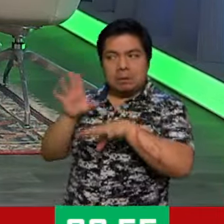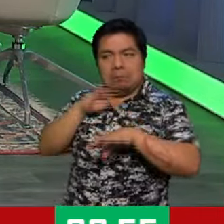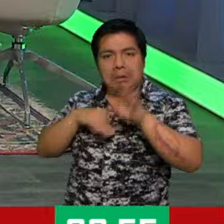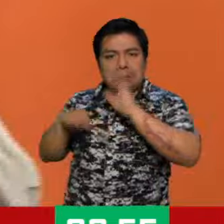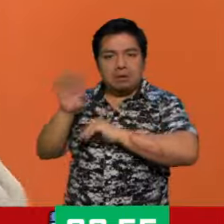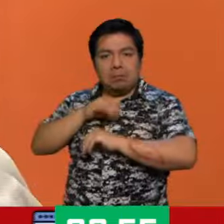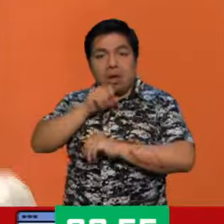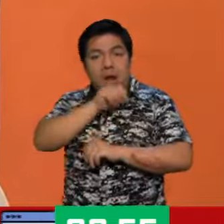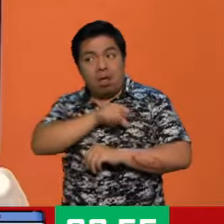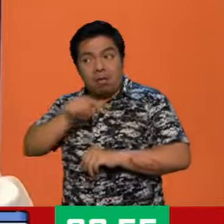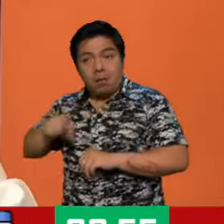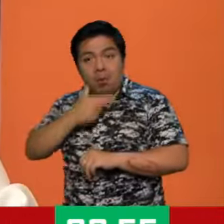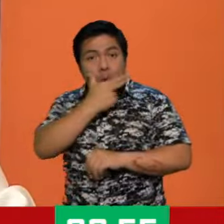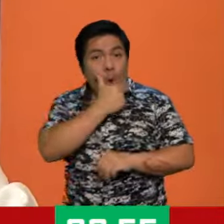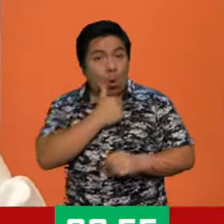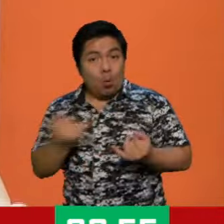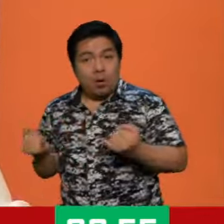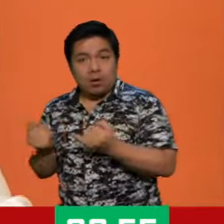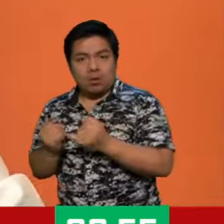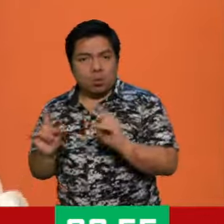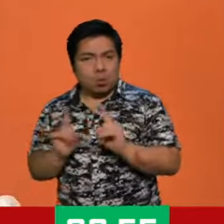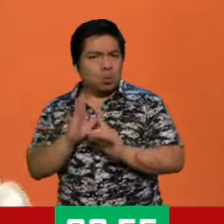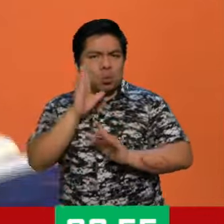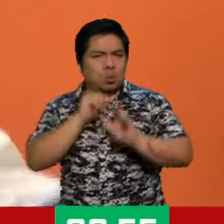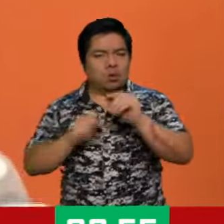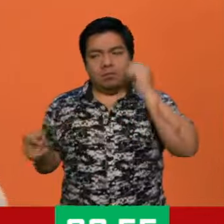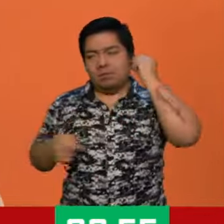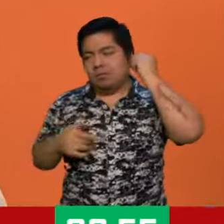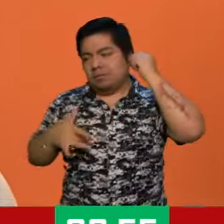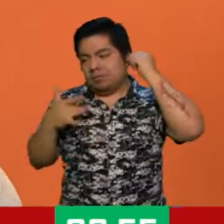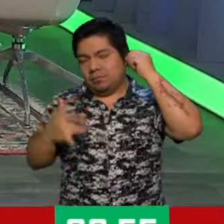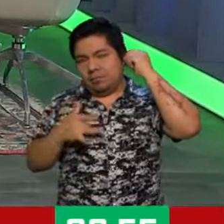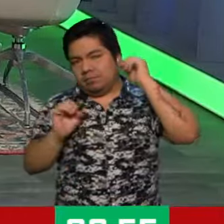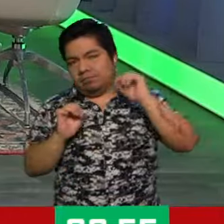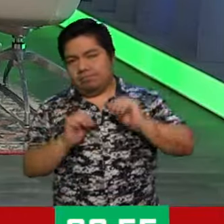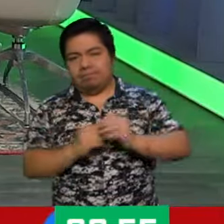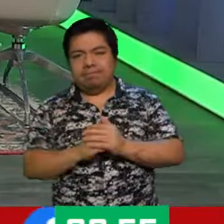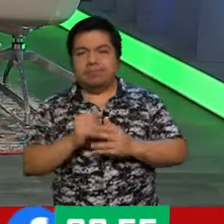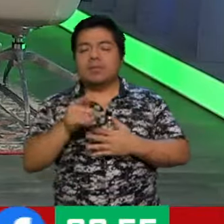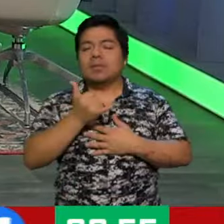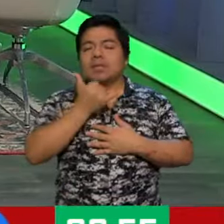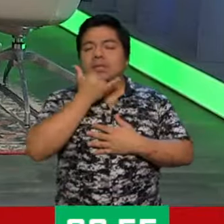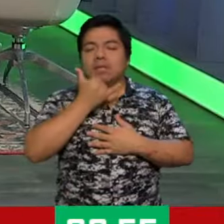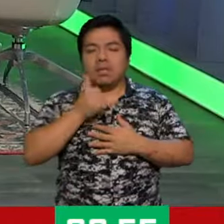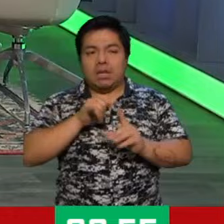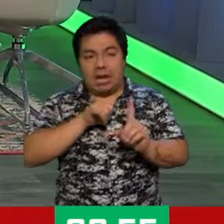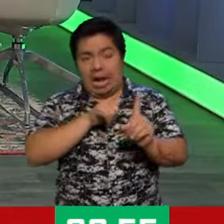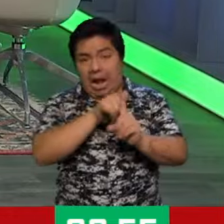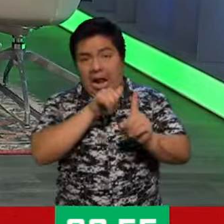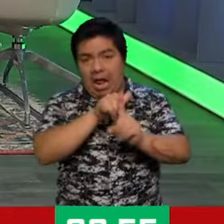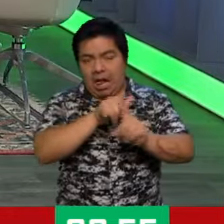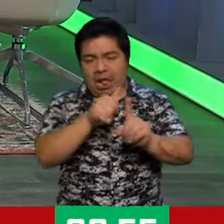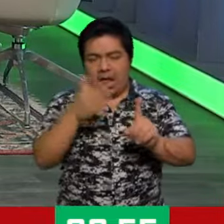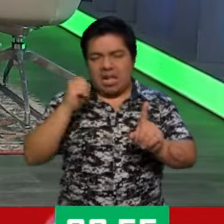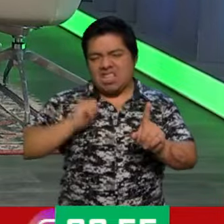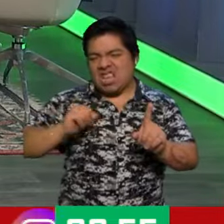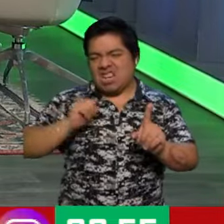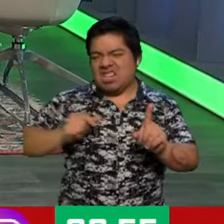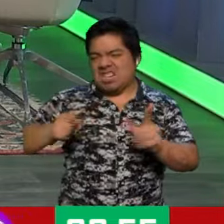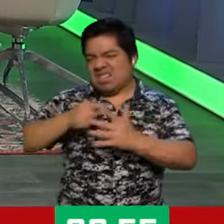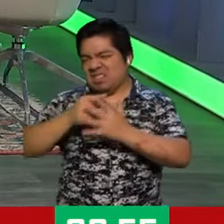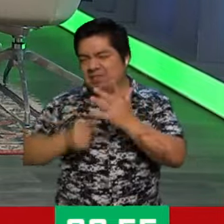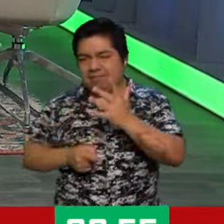mismos trabajos de un hombre cis, porque nosotros pues no estamos capacitados. Ahora, pero no es el buleo antiguo de que